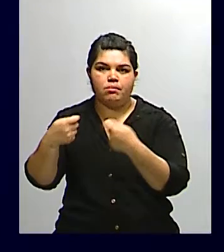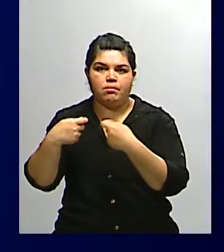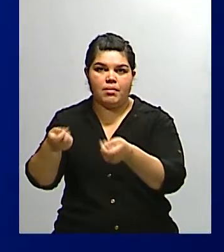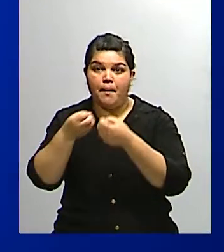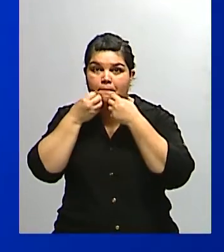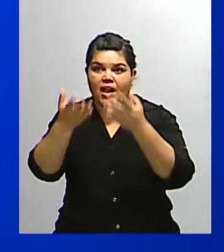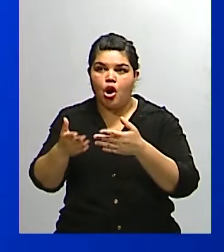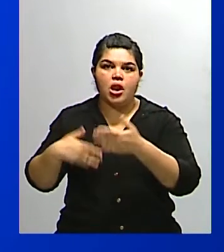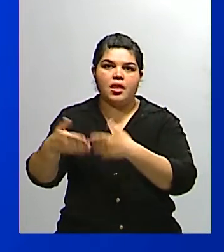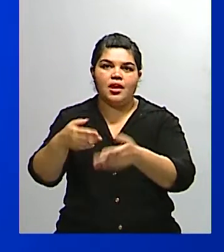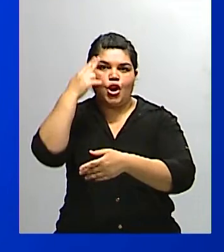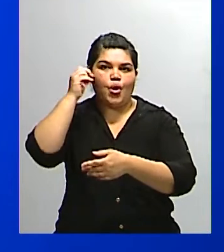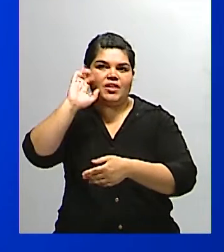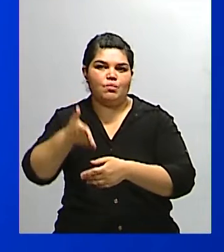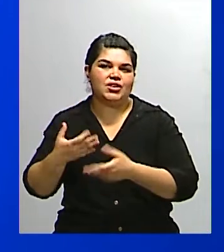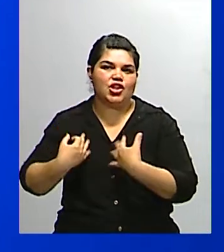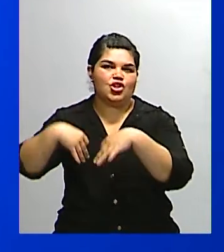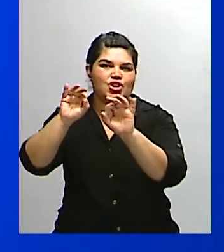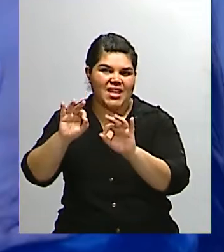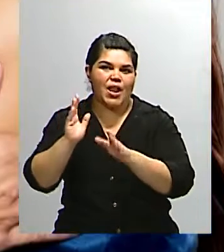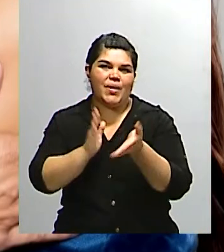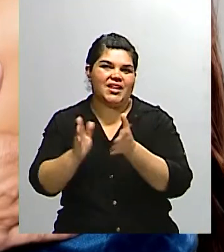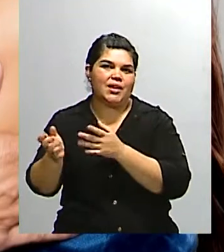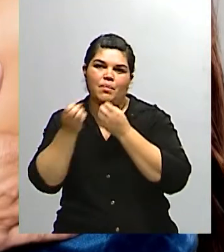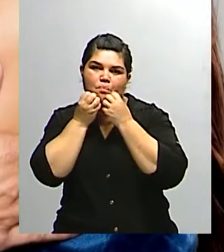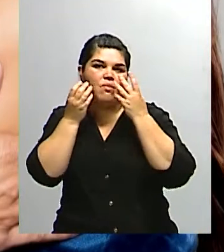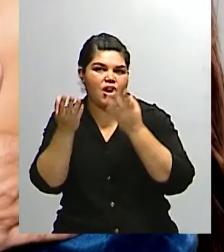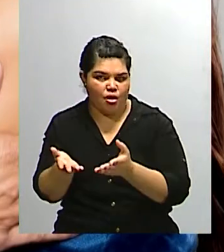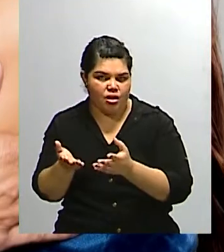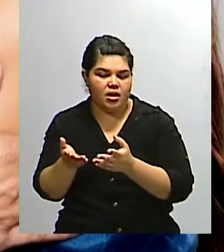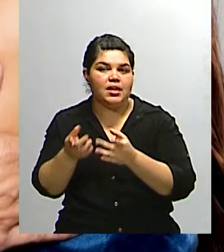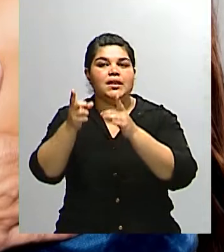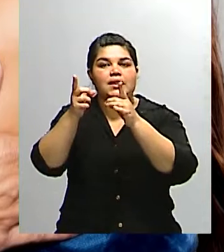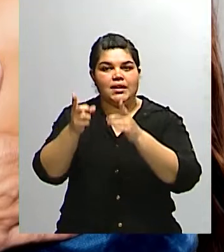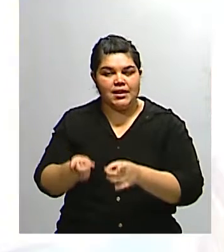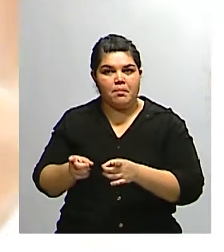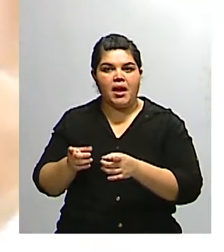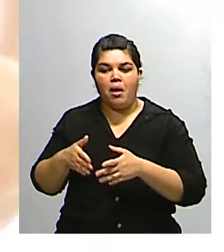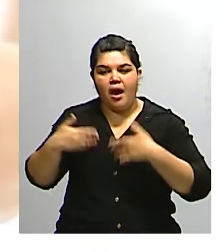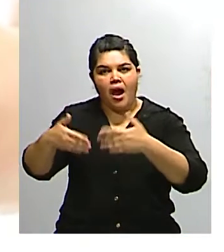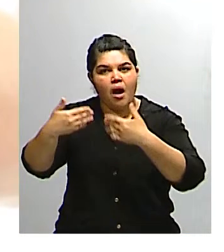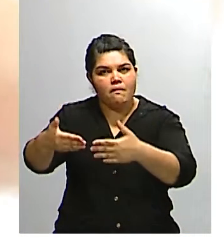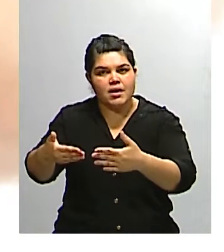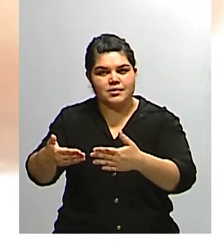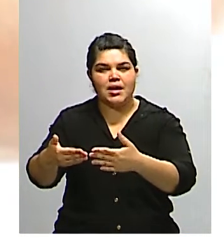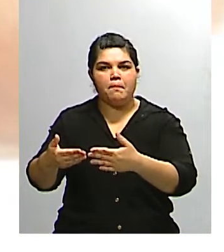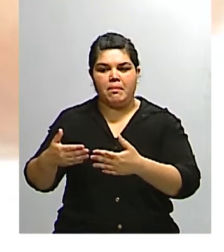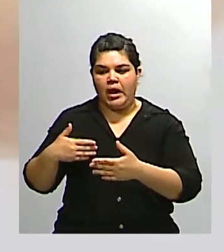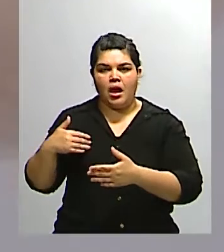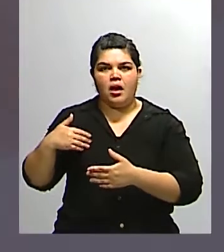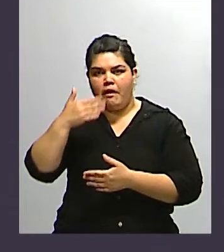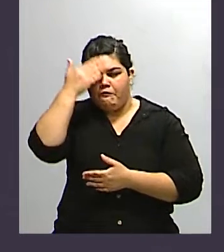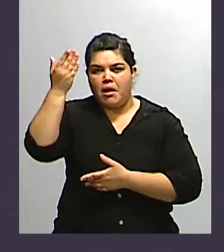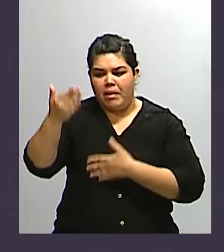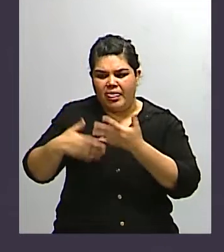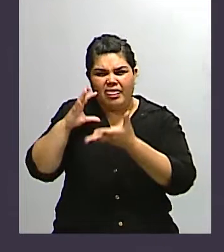ingresos, es más probable que tengas un mejor tratamiento y que puedas avanzar en contra de la enfermedad, ¿no?